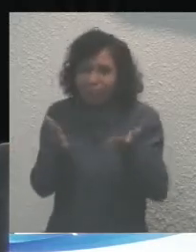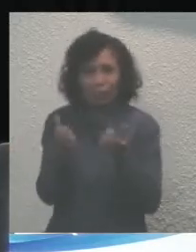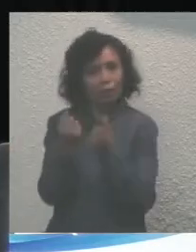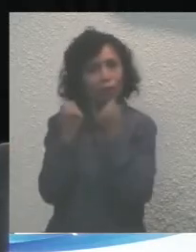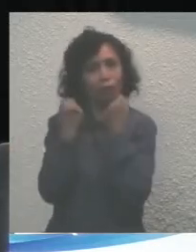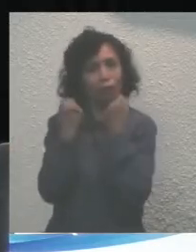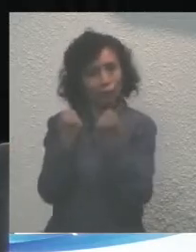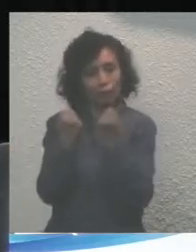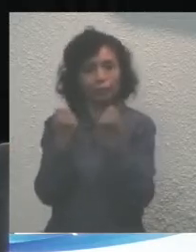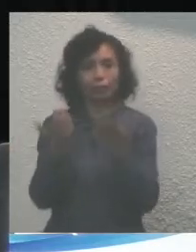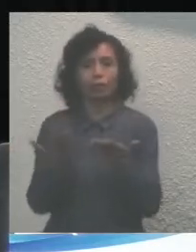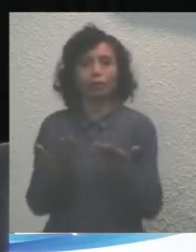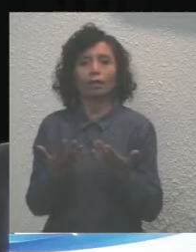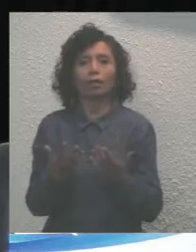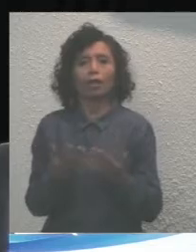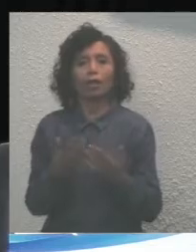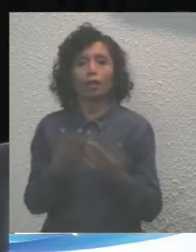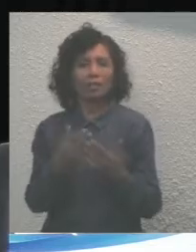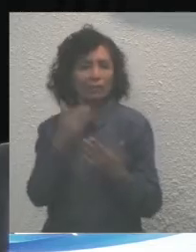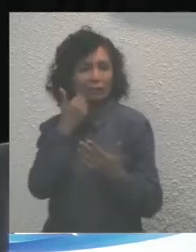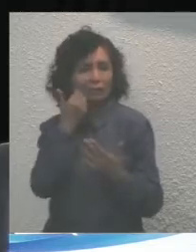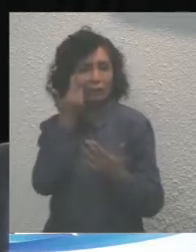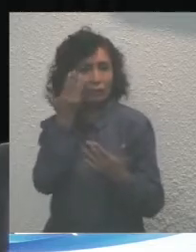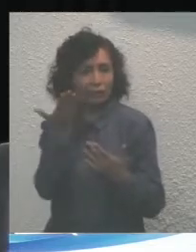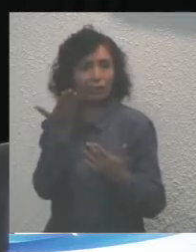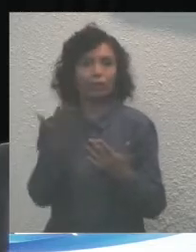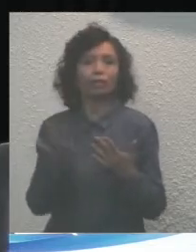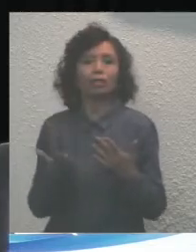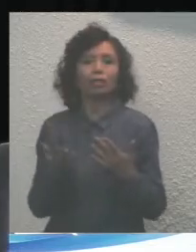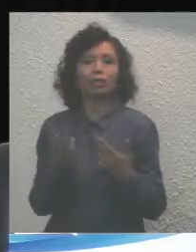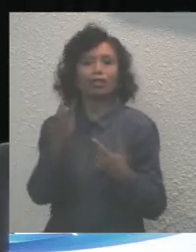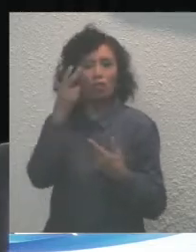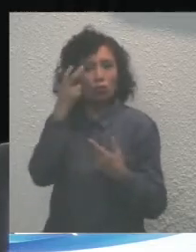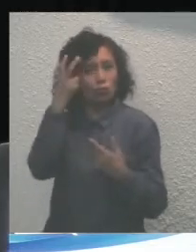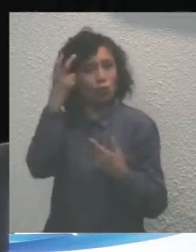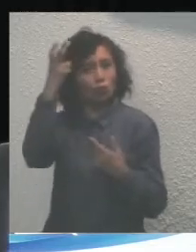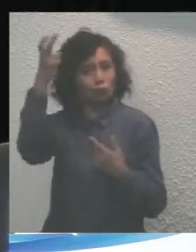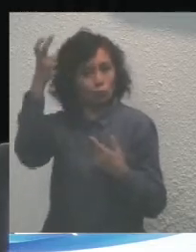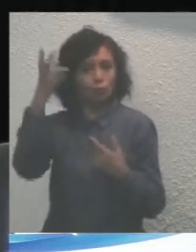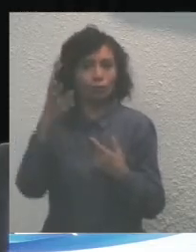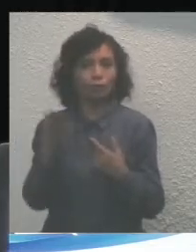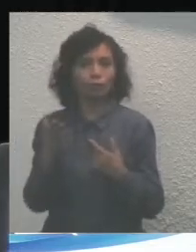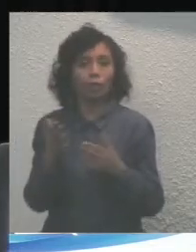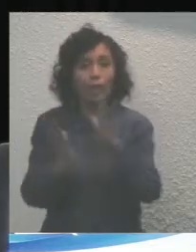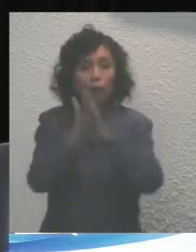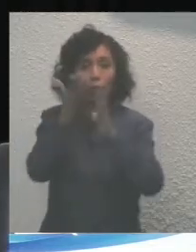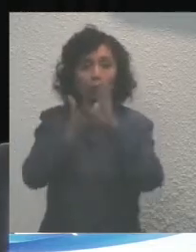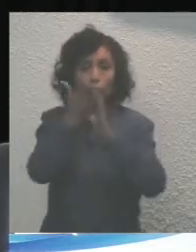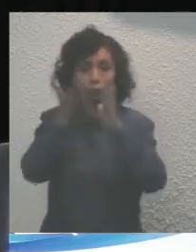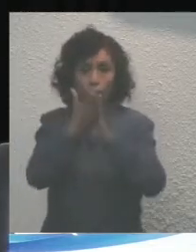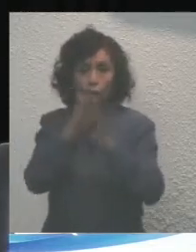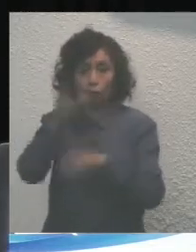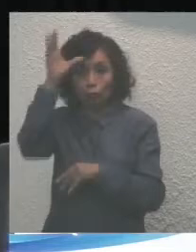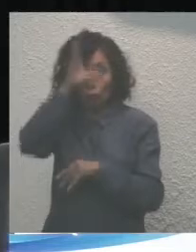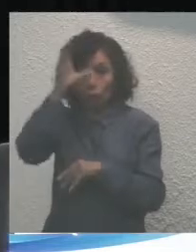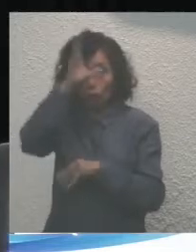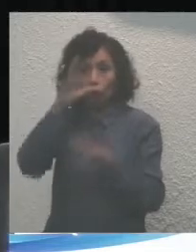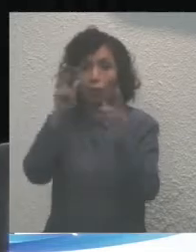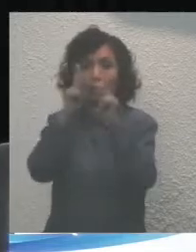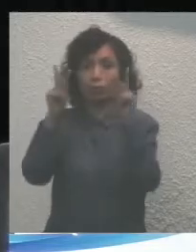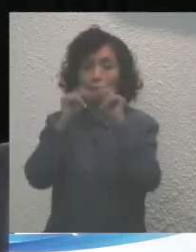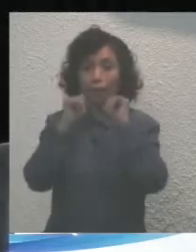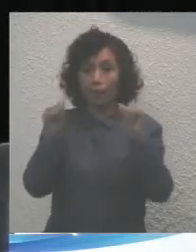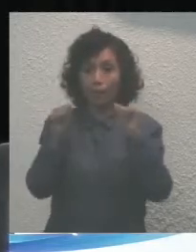fuerza, toda nuestra voluntad y toda nuestra vocación a la construcción de la cultura de la paz